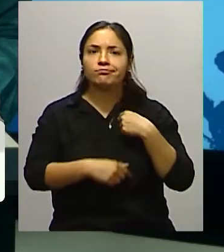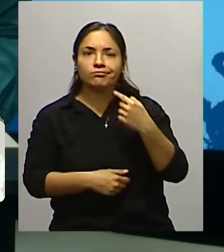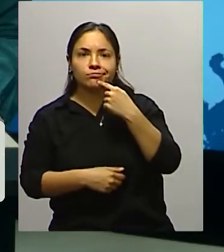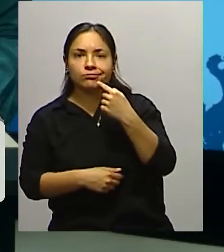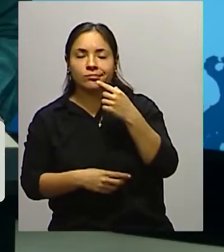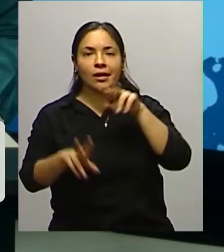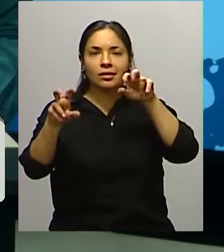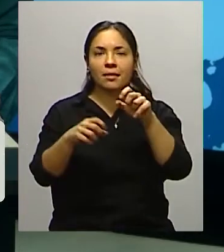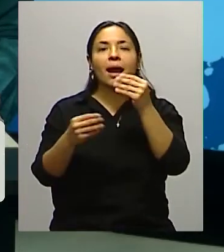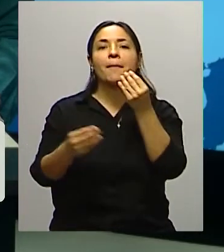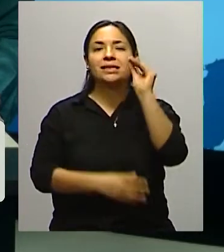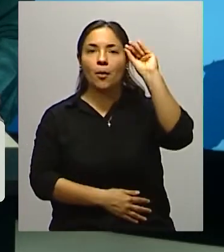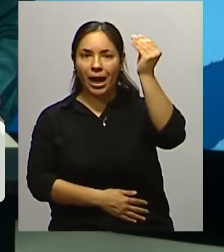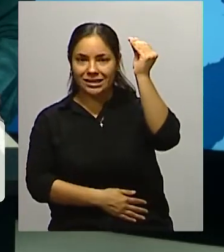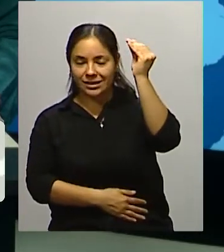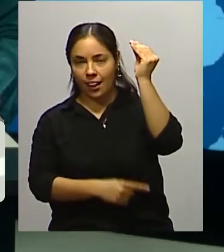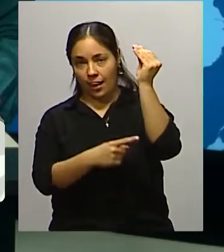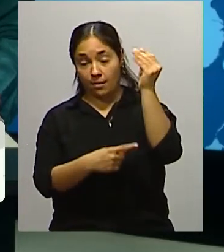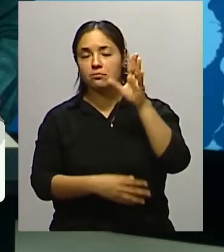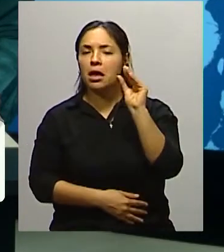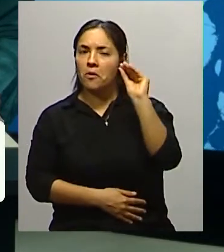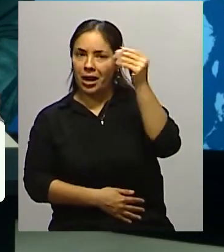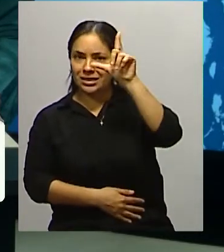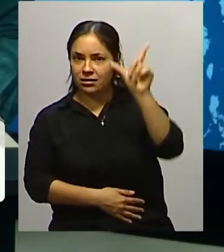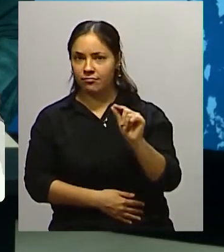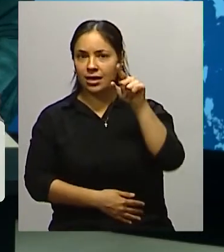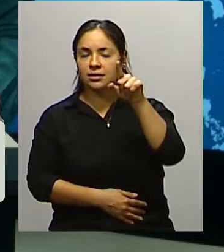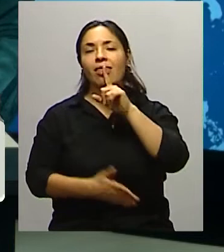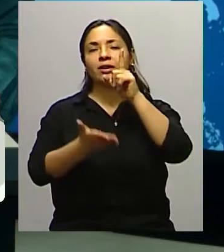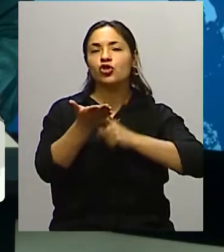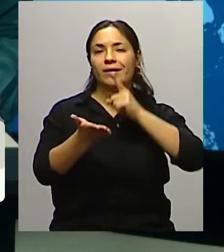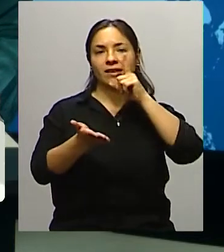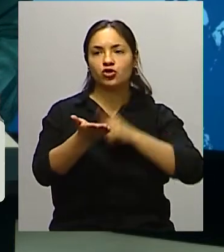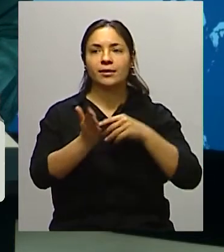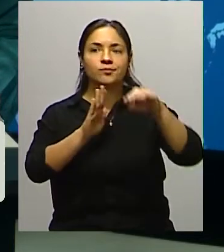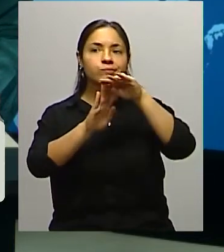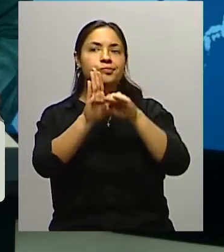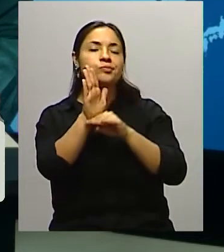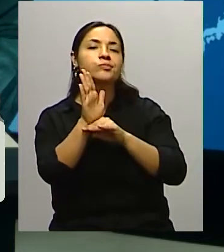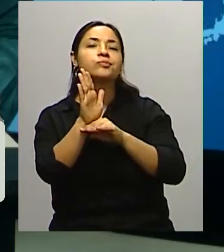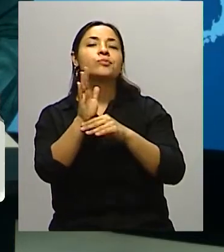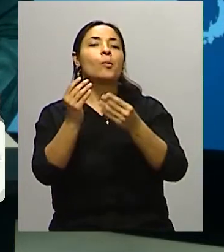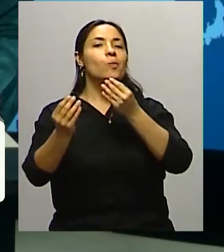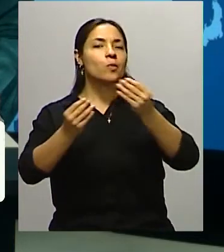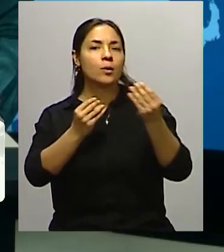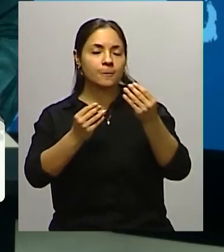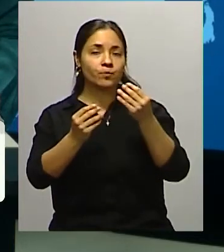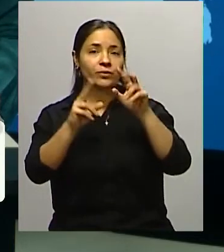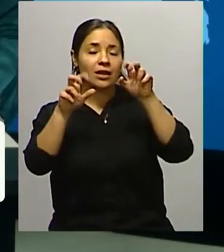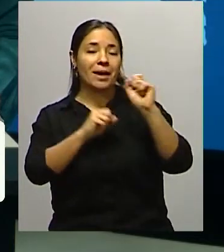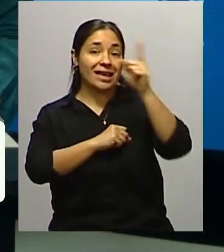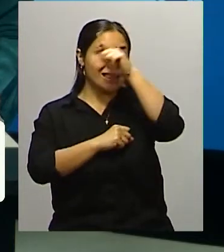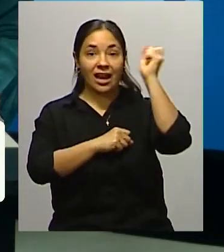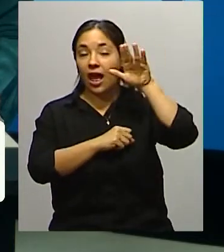¿no? Particularmente, Brasil ha tomado una serie de medidas de cara a las consecuencias que se han visto en el contexto